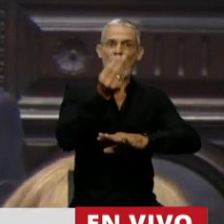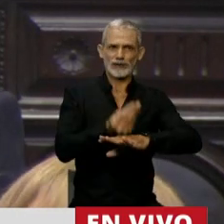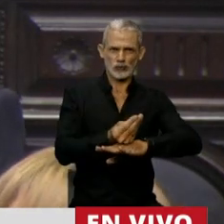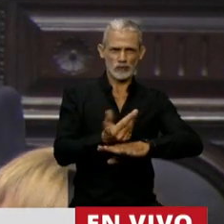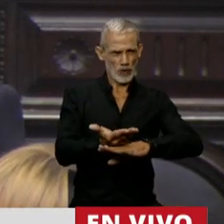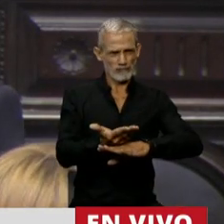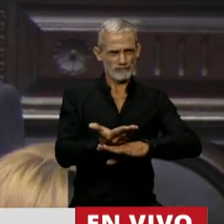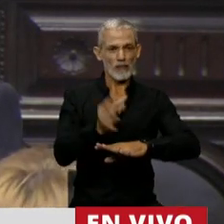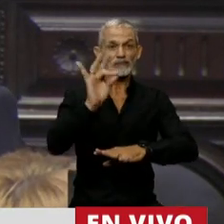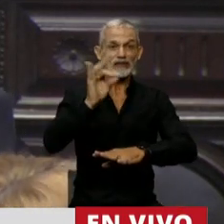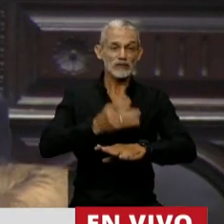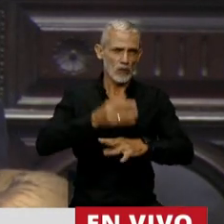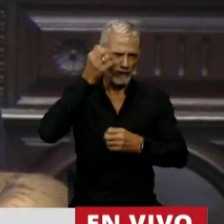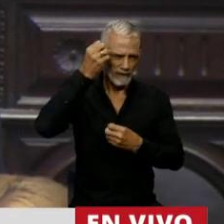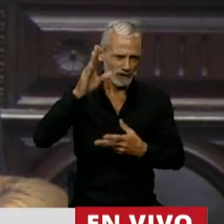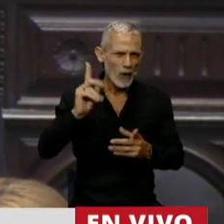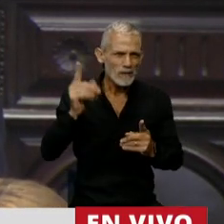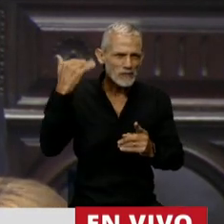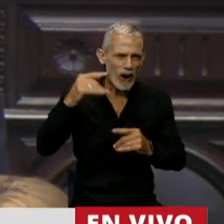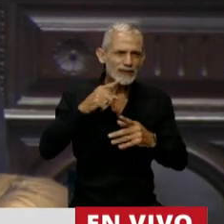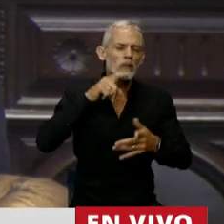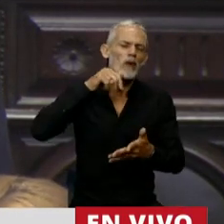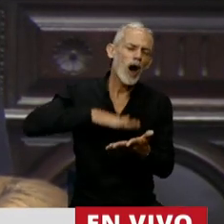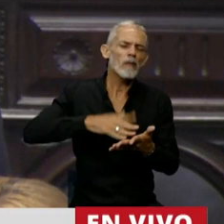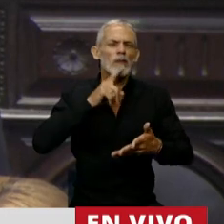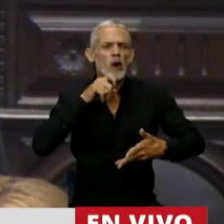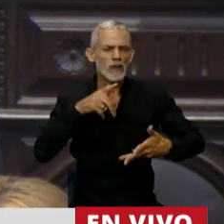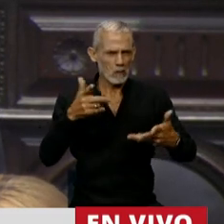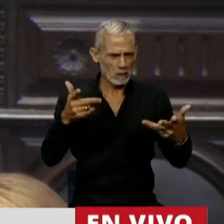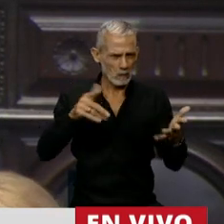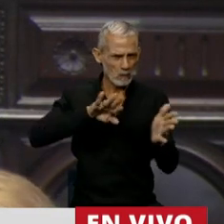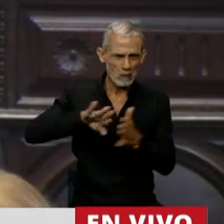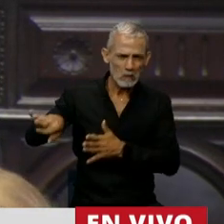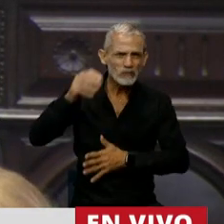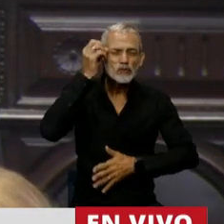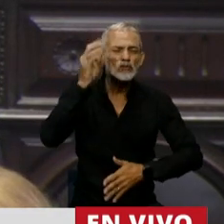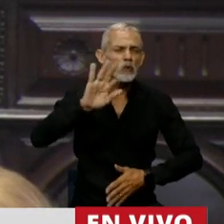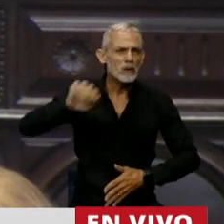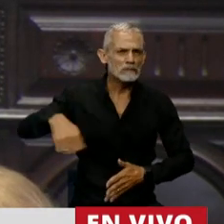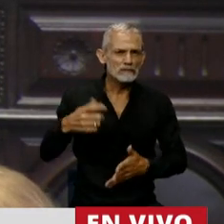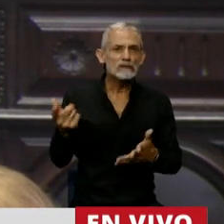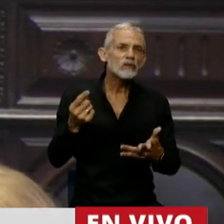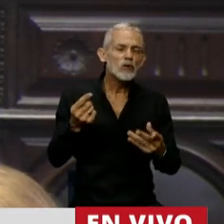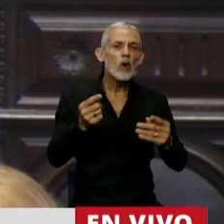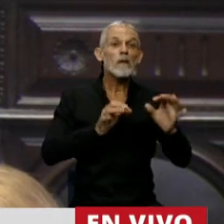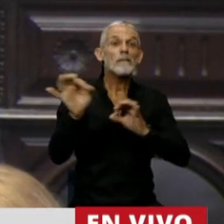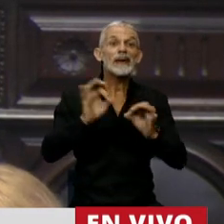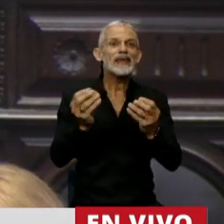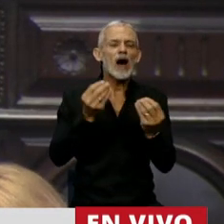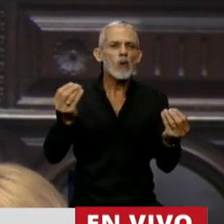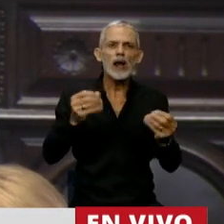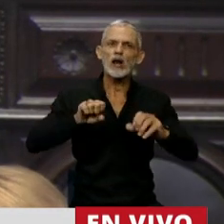asumió, se olvidó de lo que había dicho y la primera medida que tomó y que expuso frente a este Congreso fue